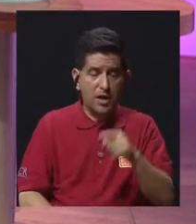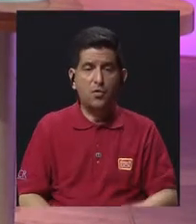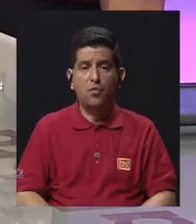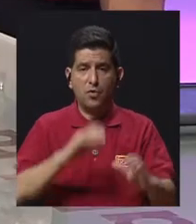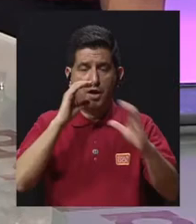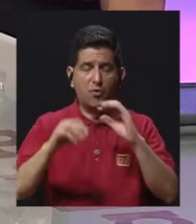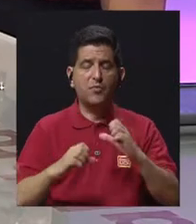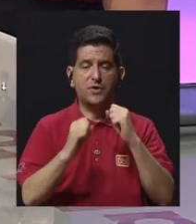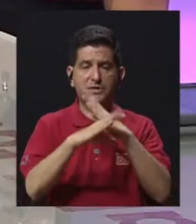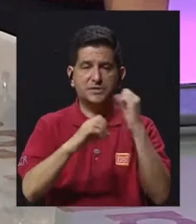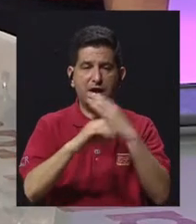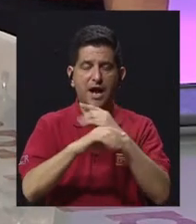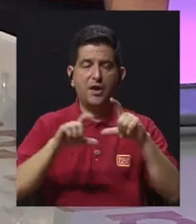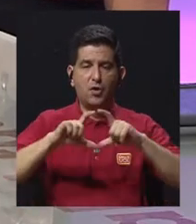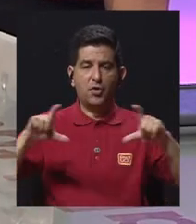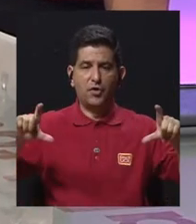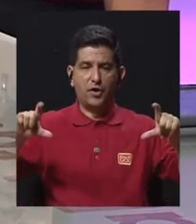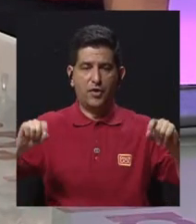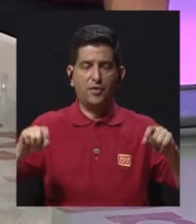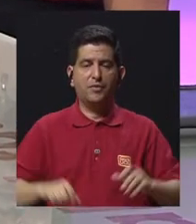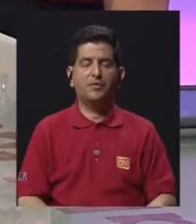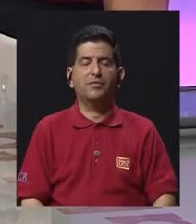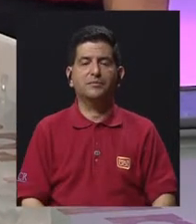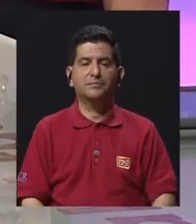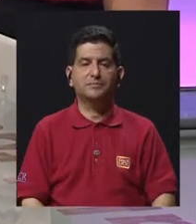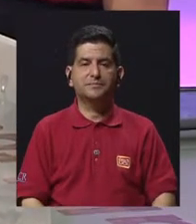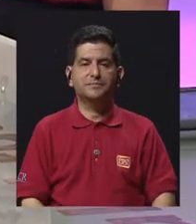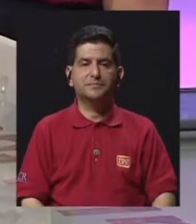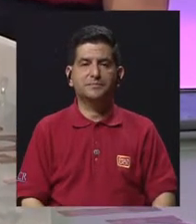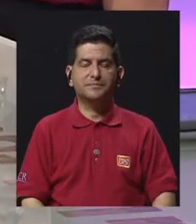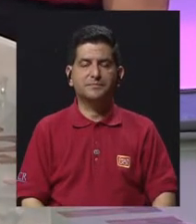este correo electrónico